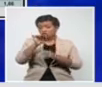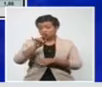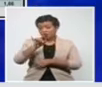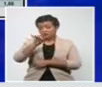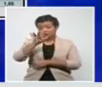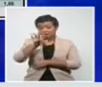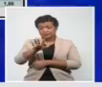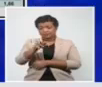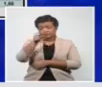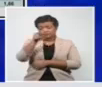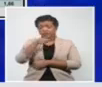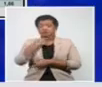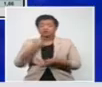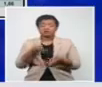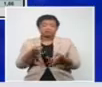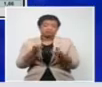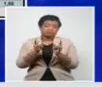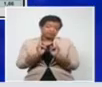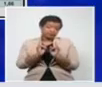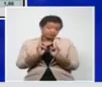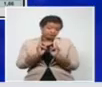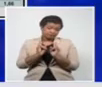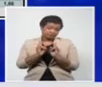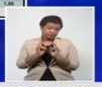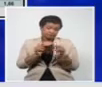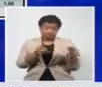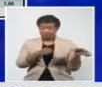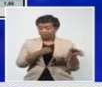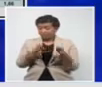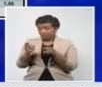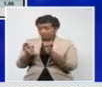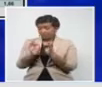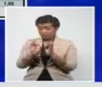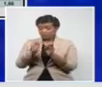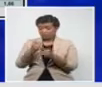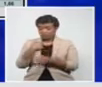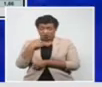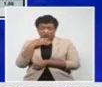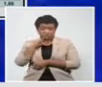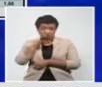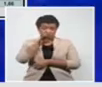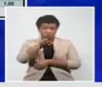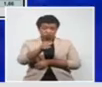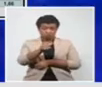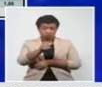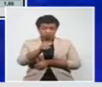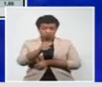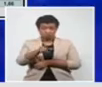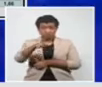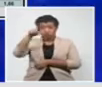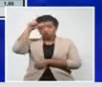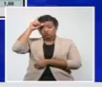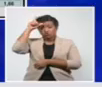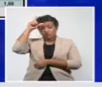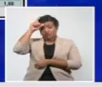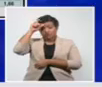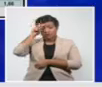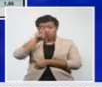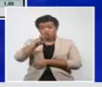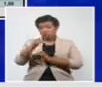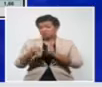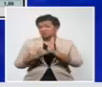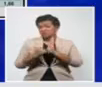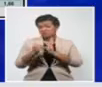462.895 fallecidos. Pero además de estos que mencioné, Turquía con más de 2 millones, Alemania con más de